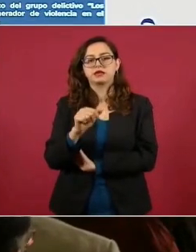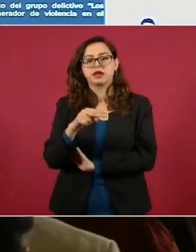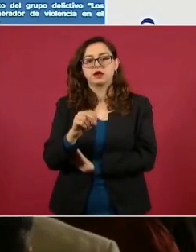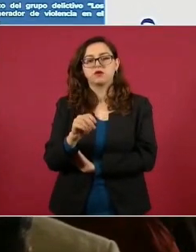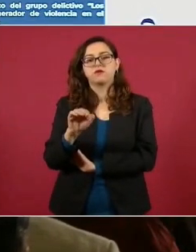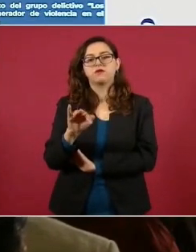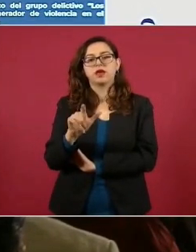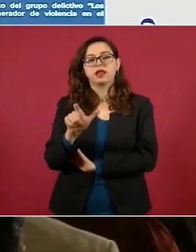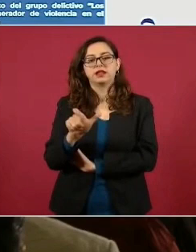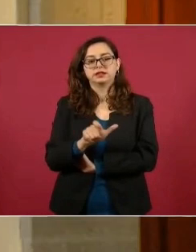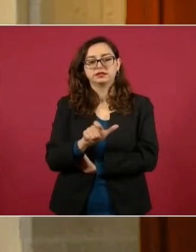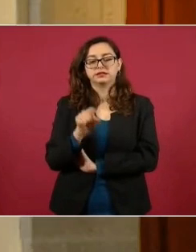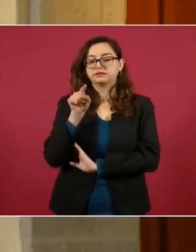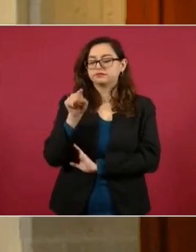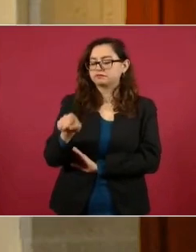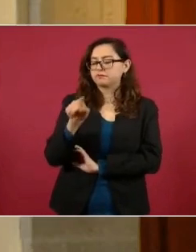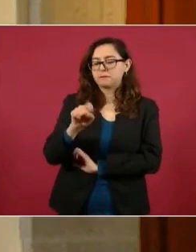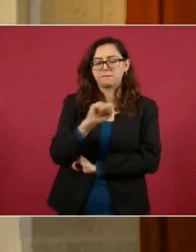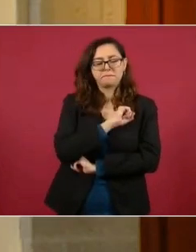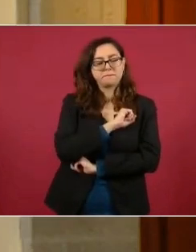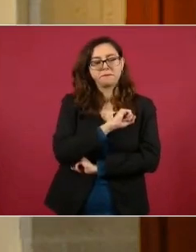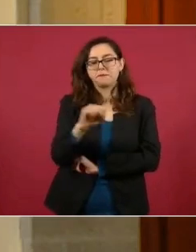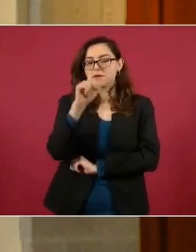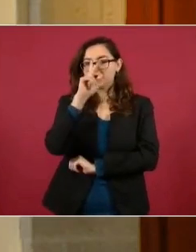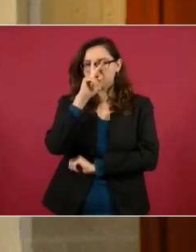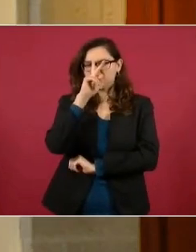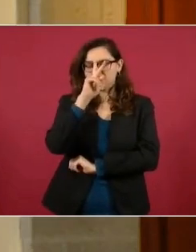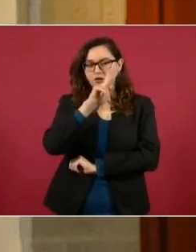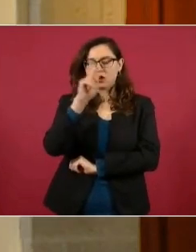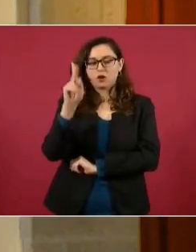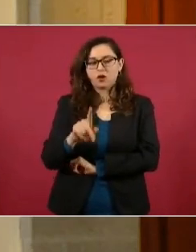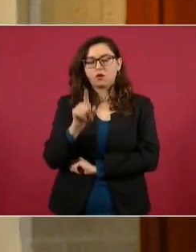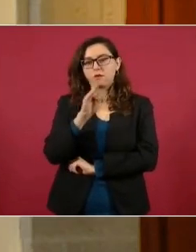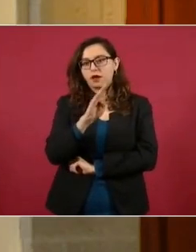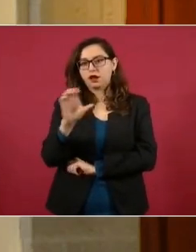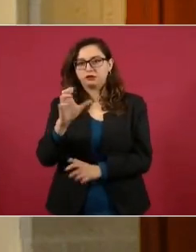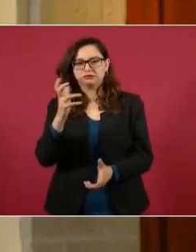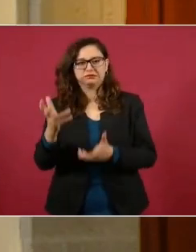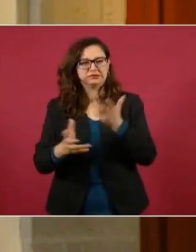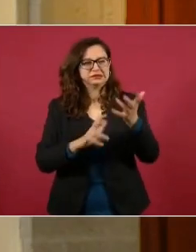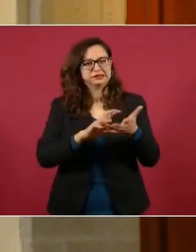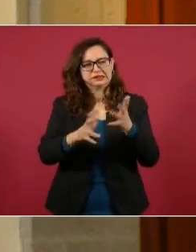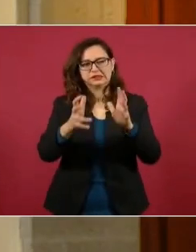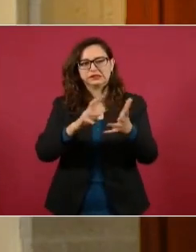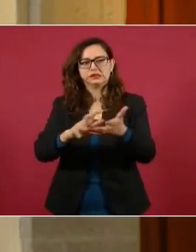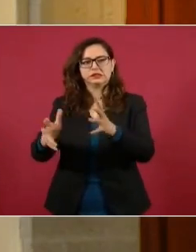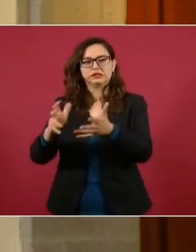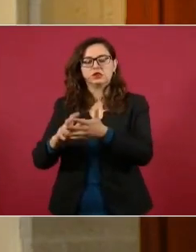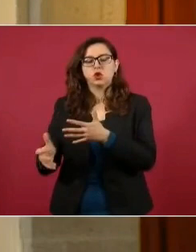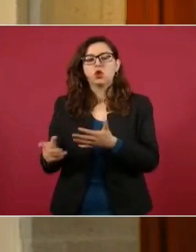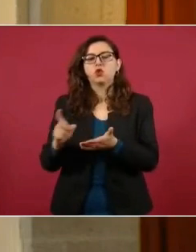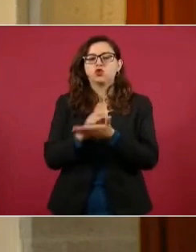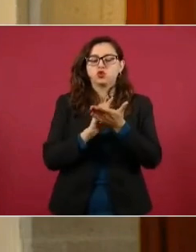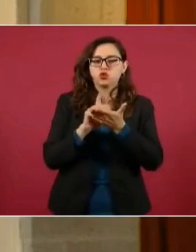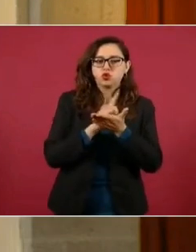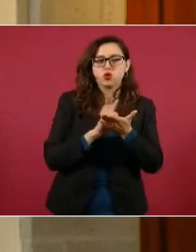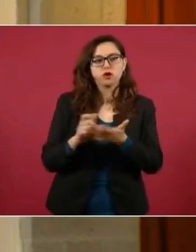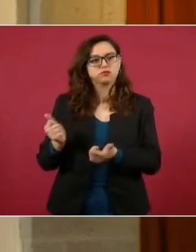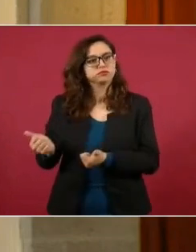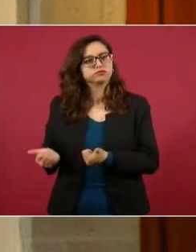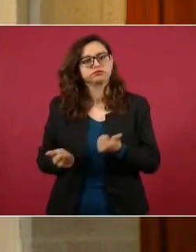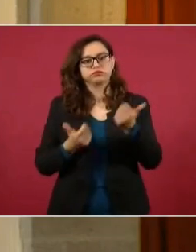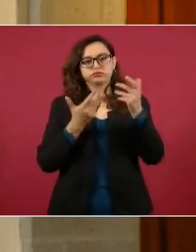es el principal generador de violencia en baja california dedicado al trasiego de droga hacia los estados unidos